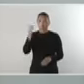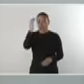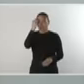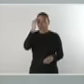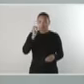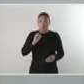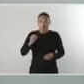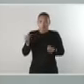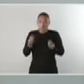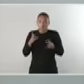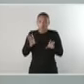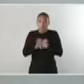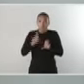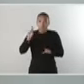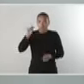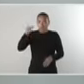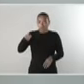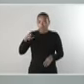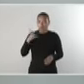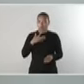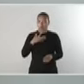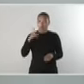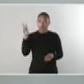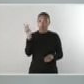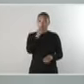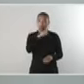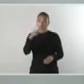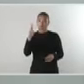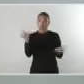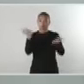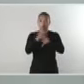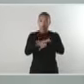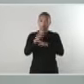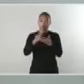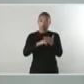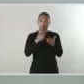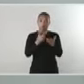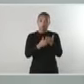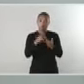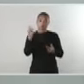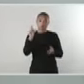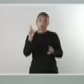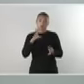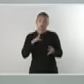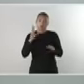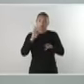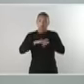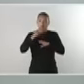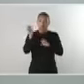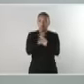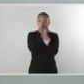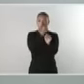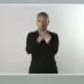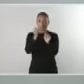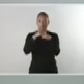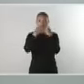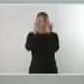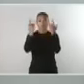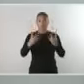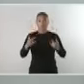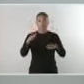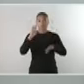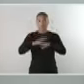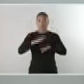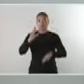el pan ya sopló Vientos de cambio en Reynosa con el periodo más violento en su historia la más